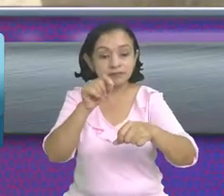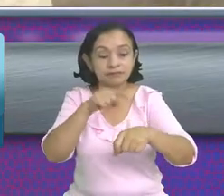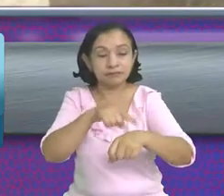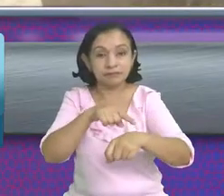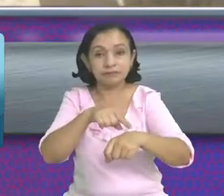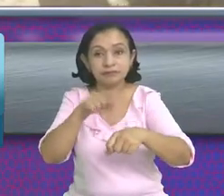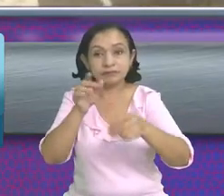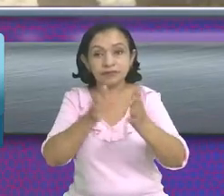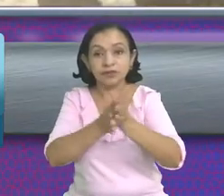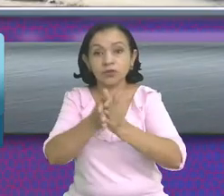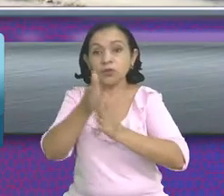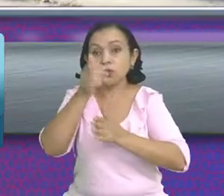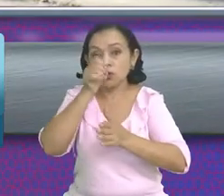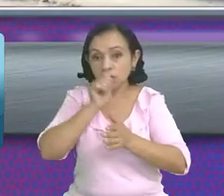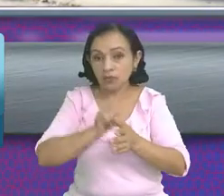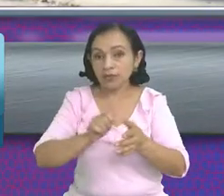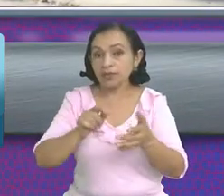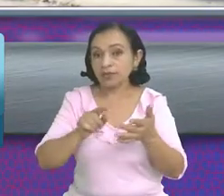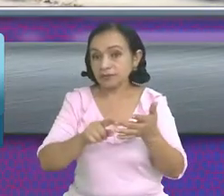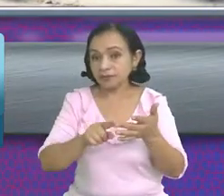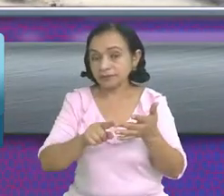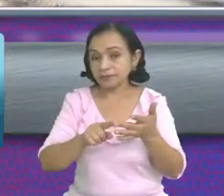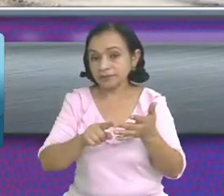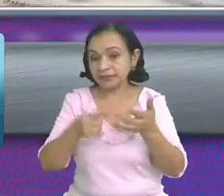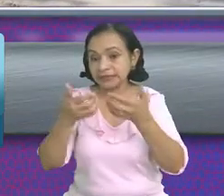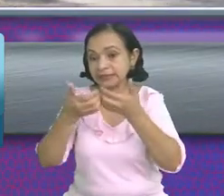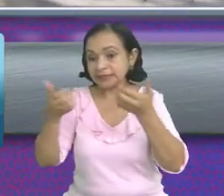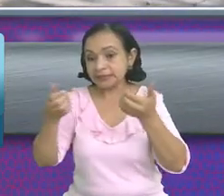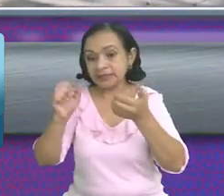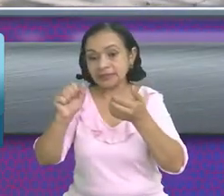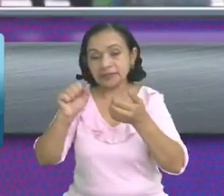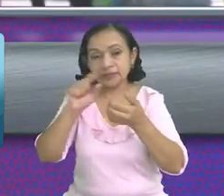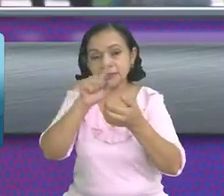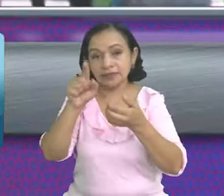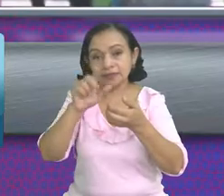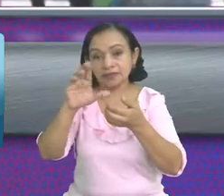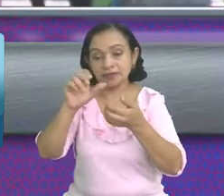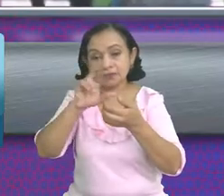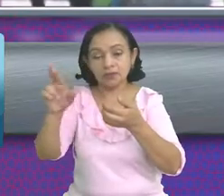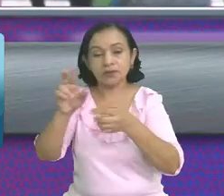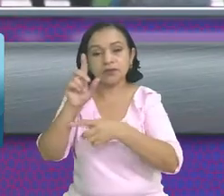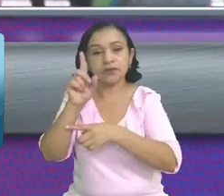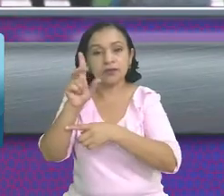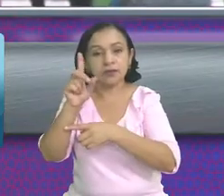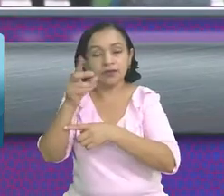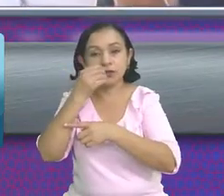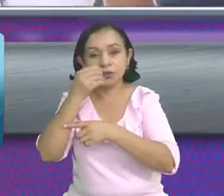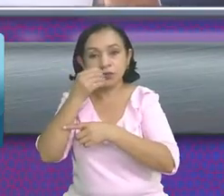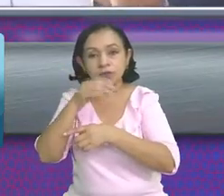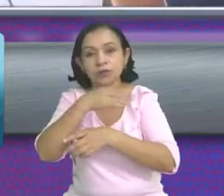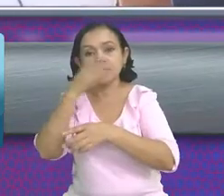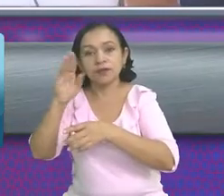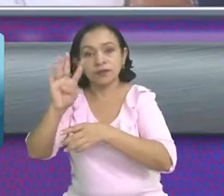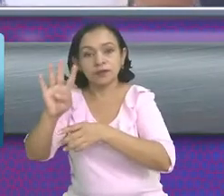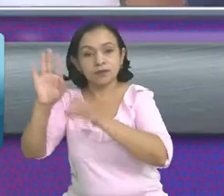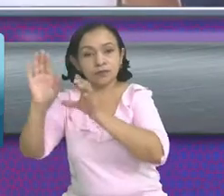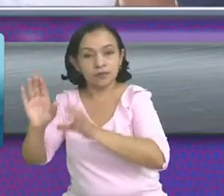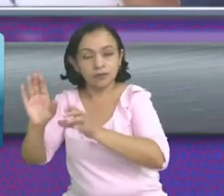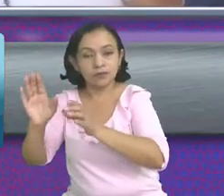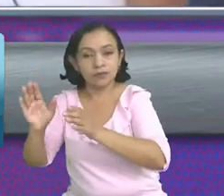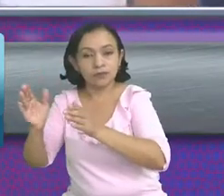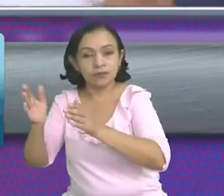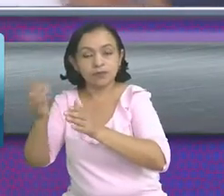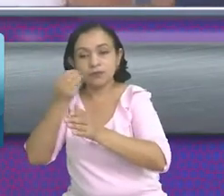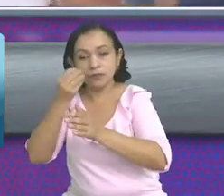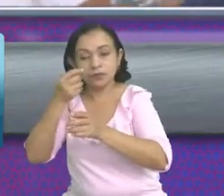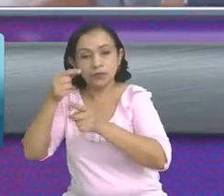puede tomar un refresco natural hecho sin azúcar, ¿verdad? Y su almuerzo, y así sucesivamente a las 4 de la tarde, otra